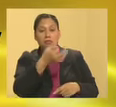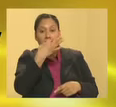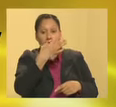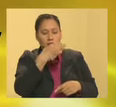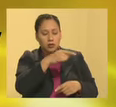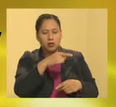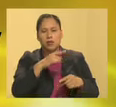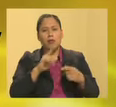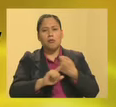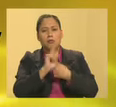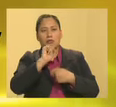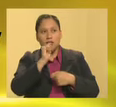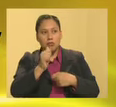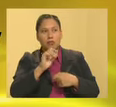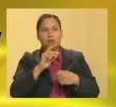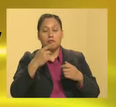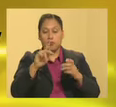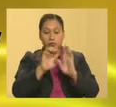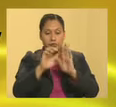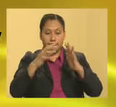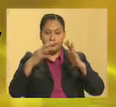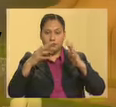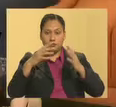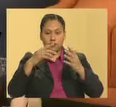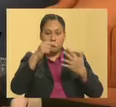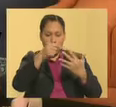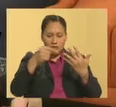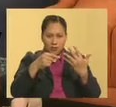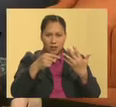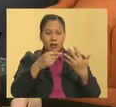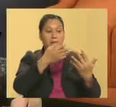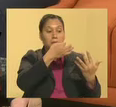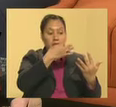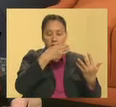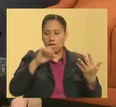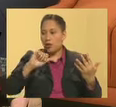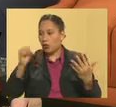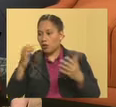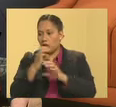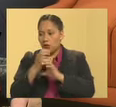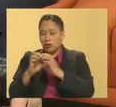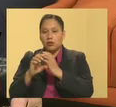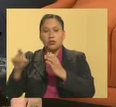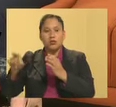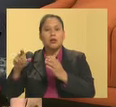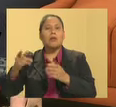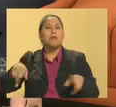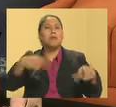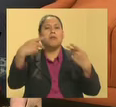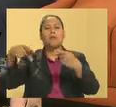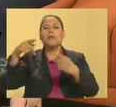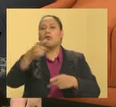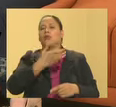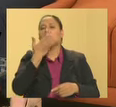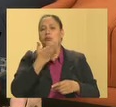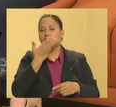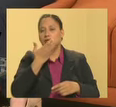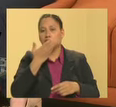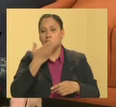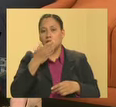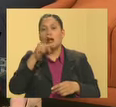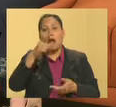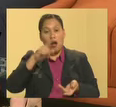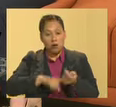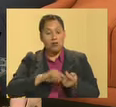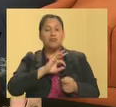combinan ciertos factores y además se toman medicamentos que se venden comúnmente, se pueden llegar a presentar